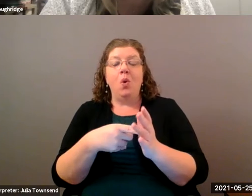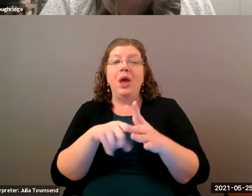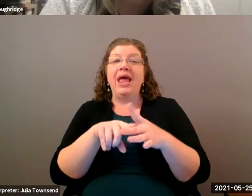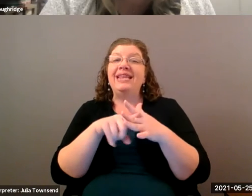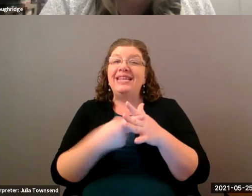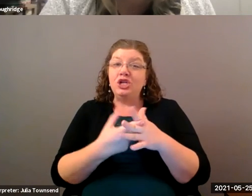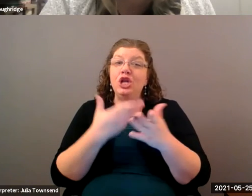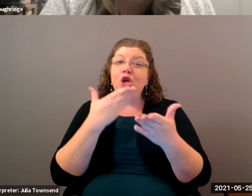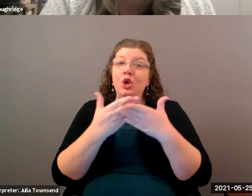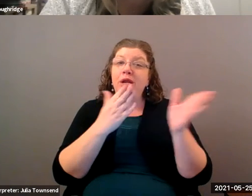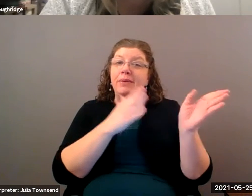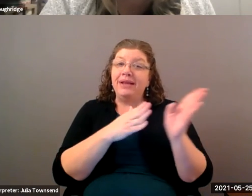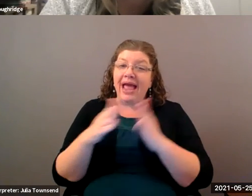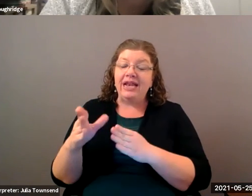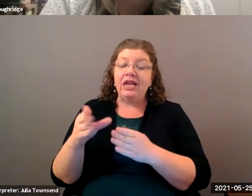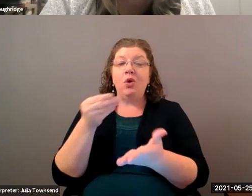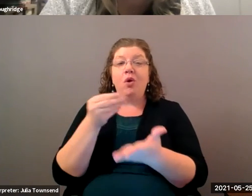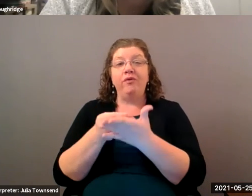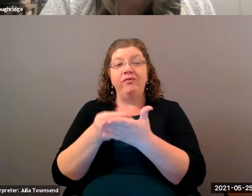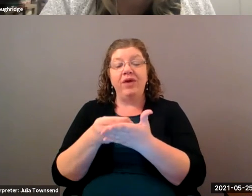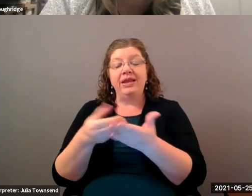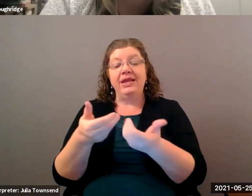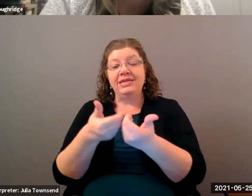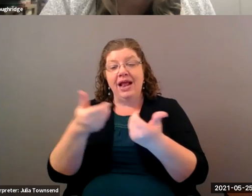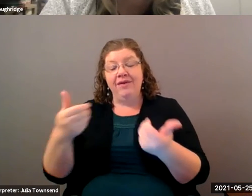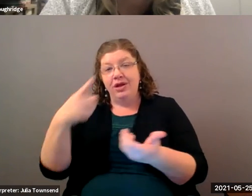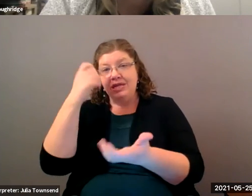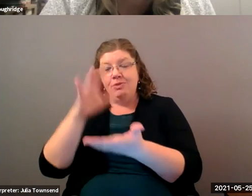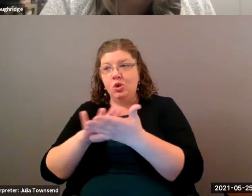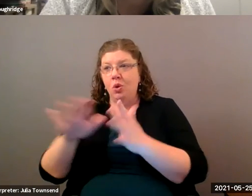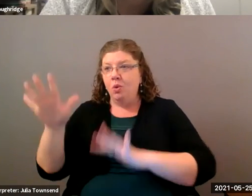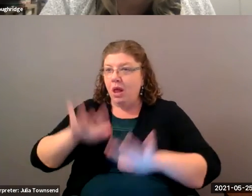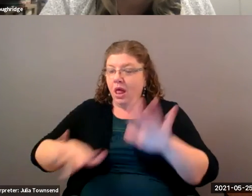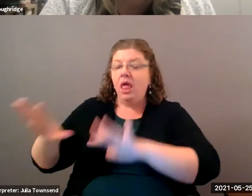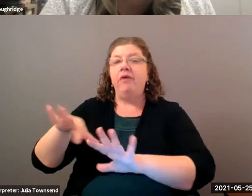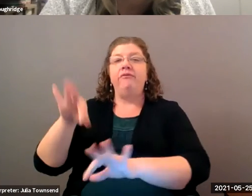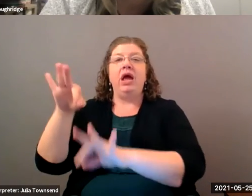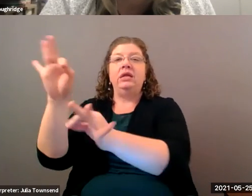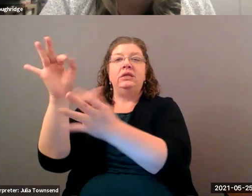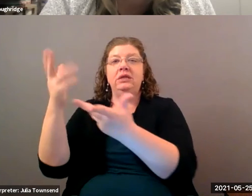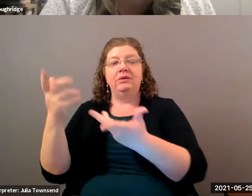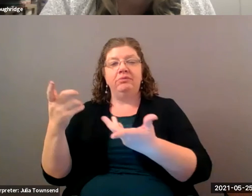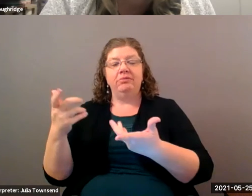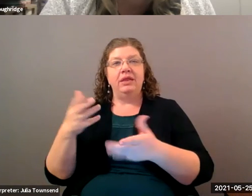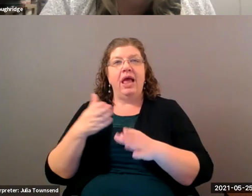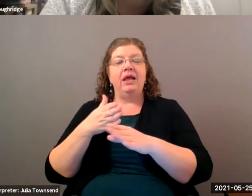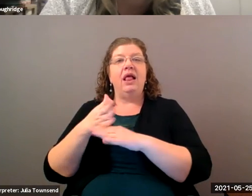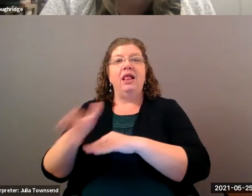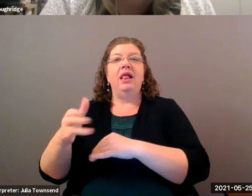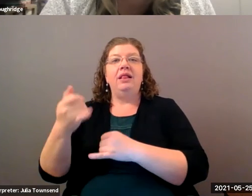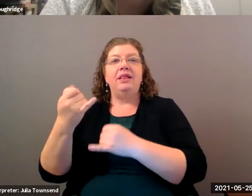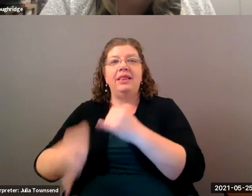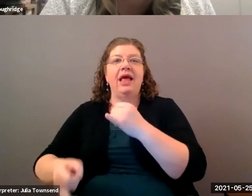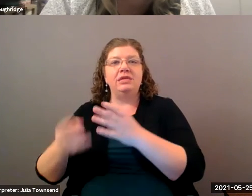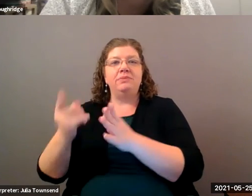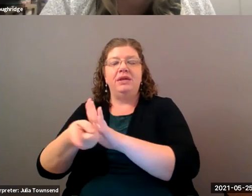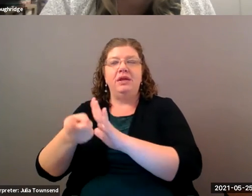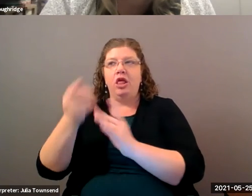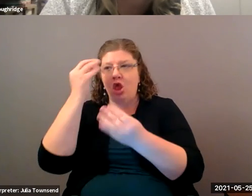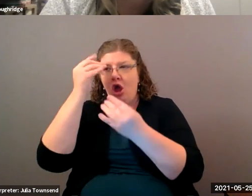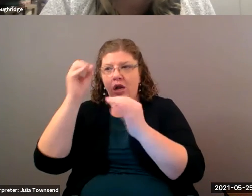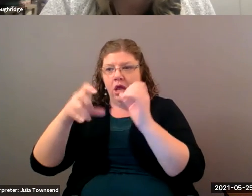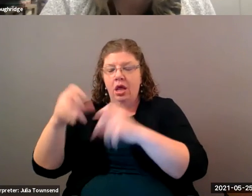podido ir. Y no muestra como buena planificación. Parece como que simplemente lo hicieron así a última